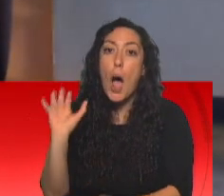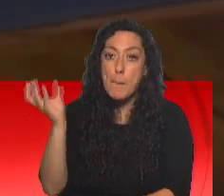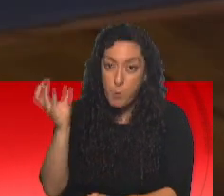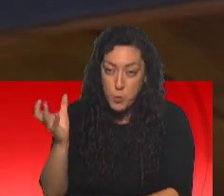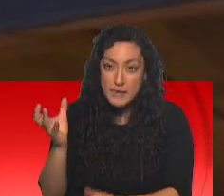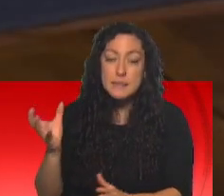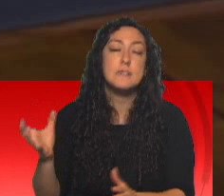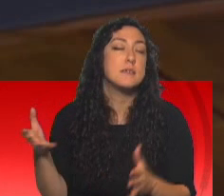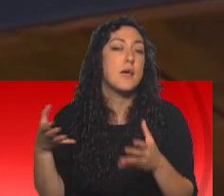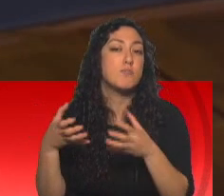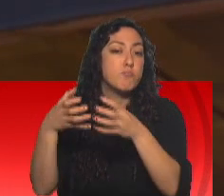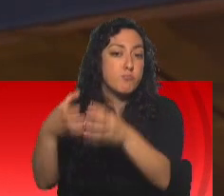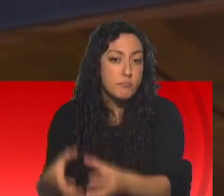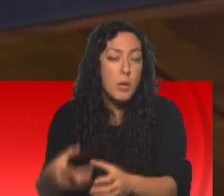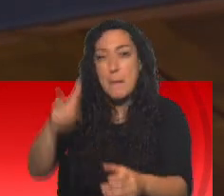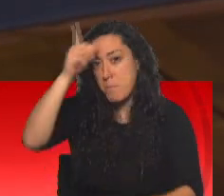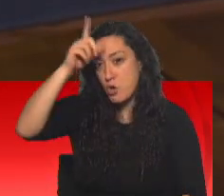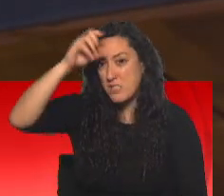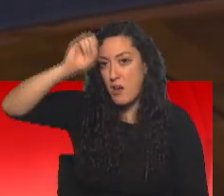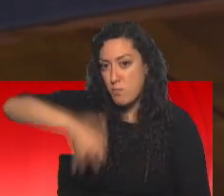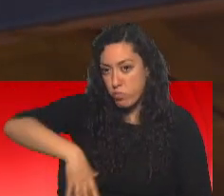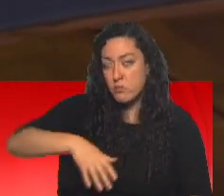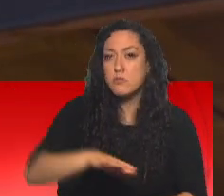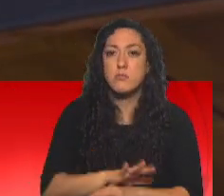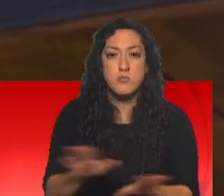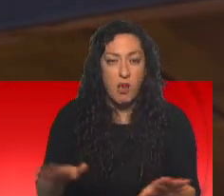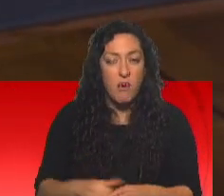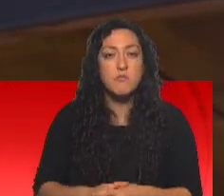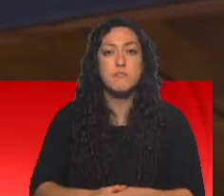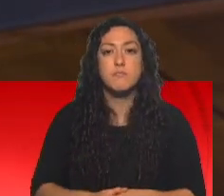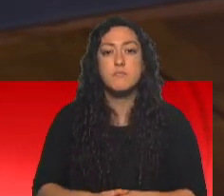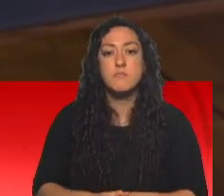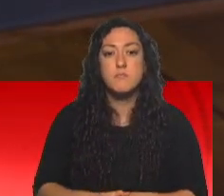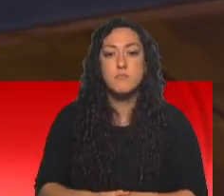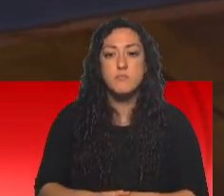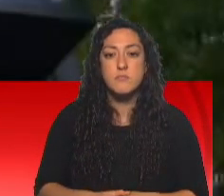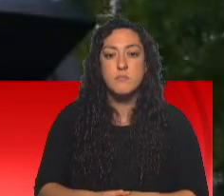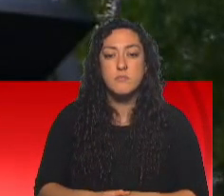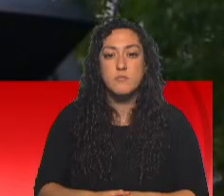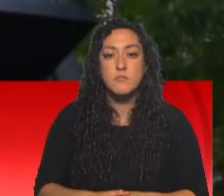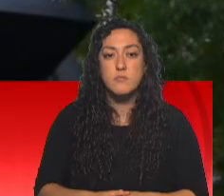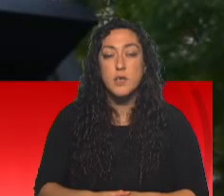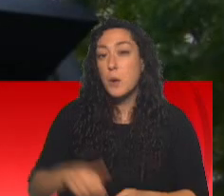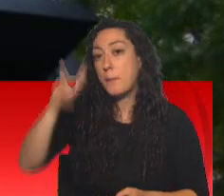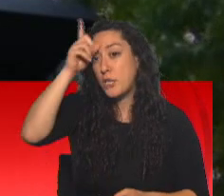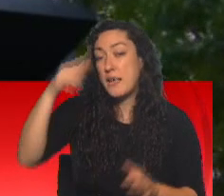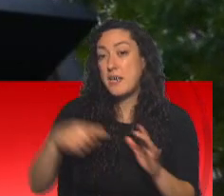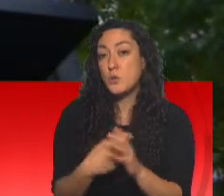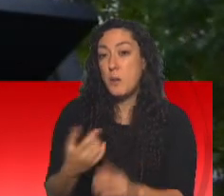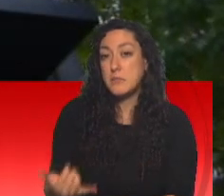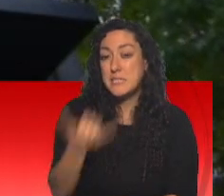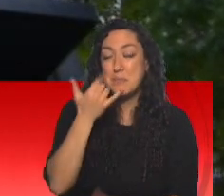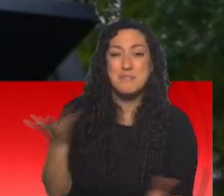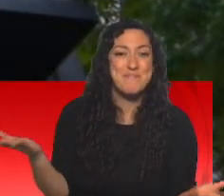ingresaron al lugar, estaba ya la policía de la ciudad, que es lo que quien nos había llamado, pero